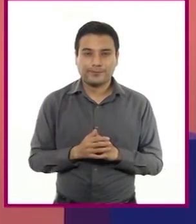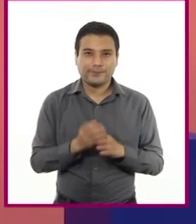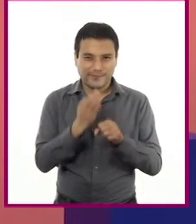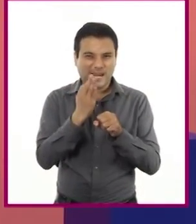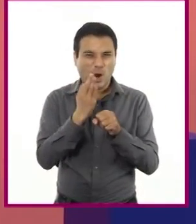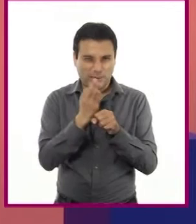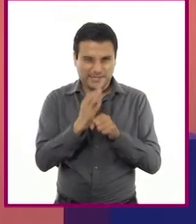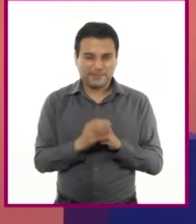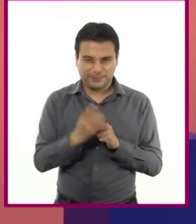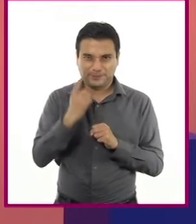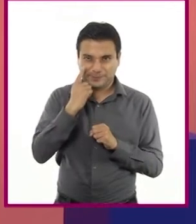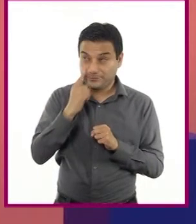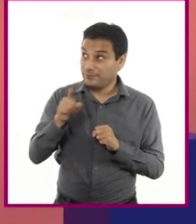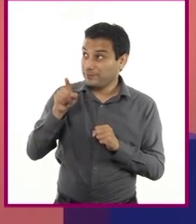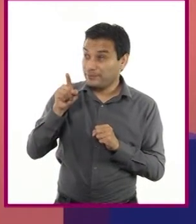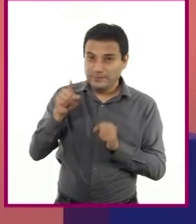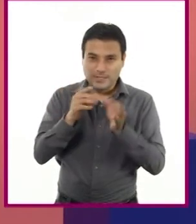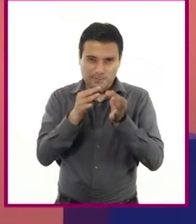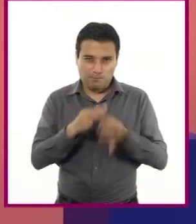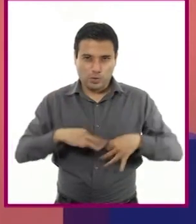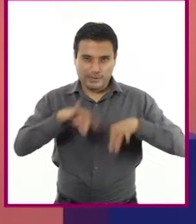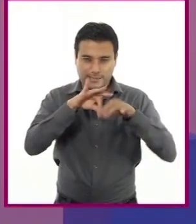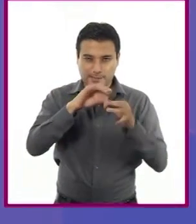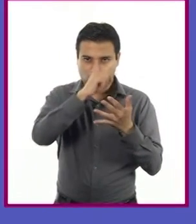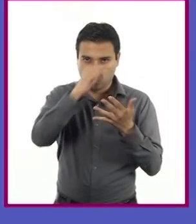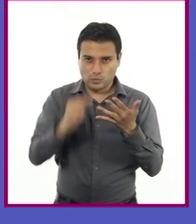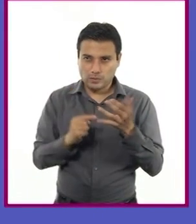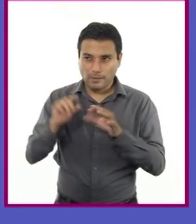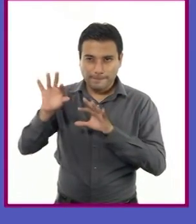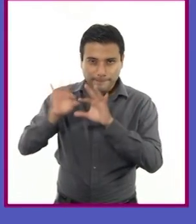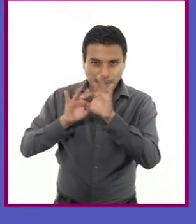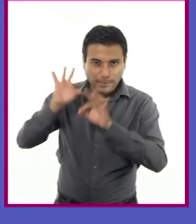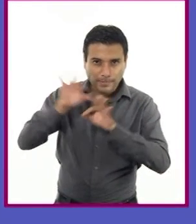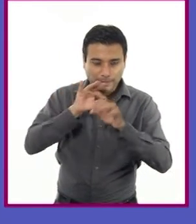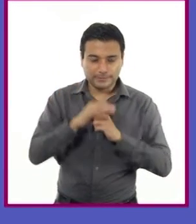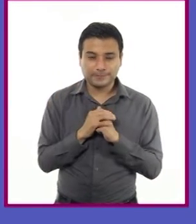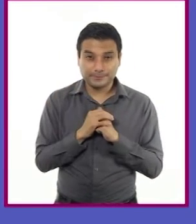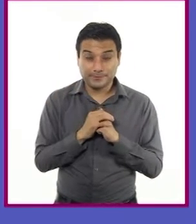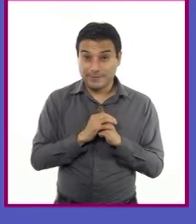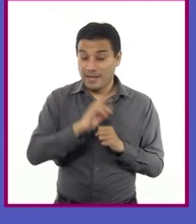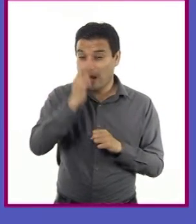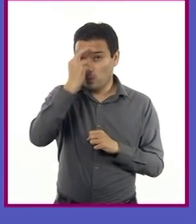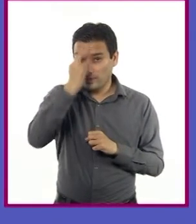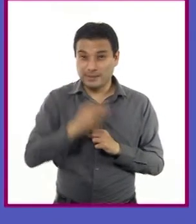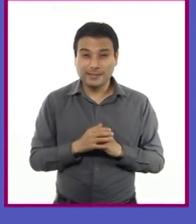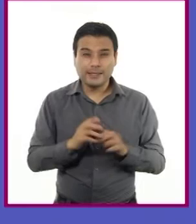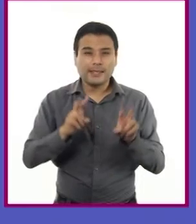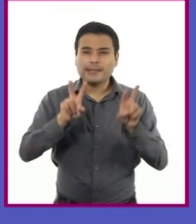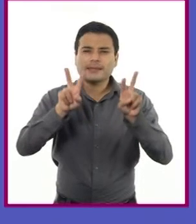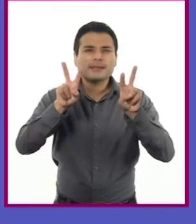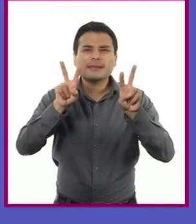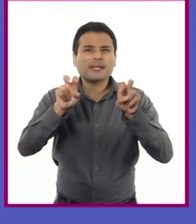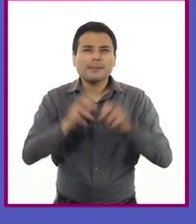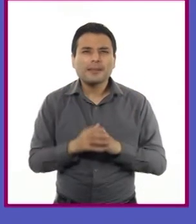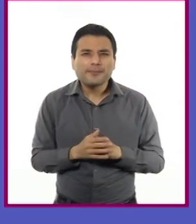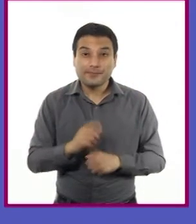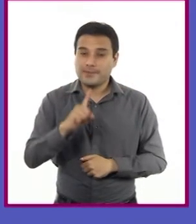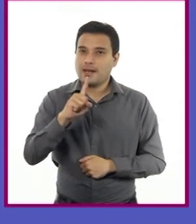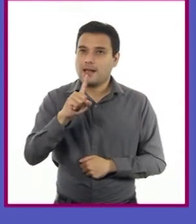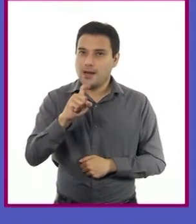identificar ideas importantes y comprender el tema. Recuerden que nuestro tema central es el